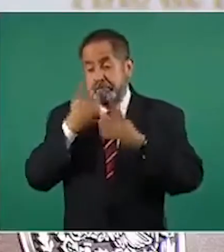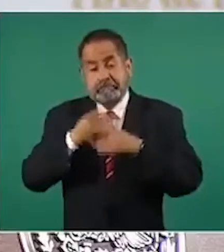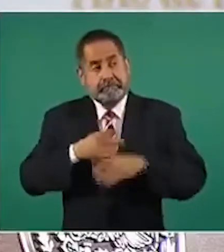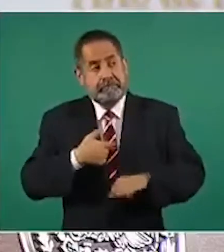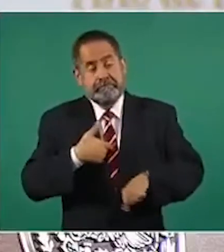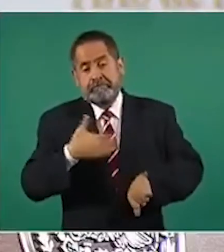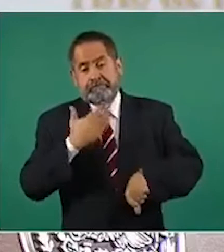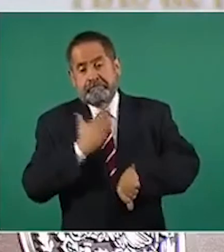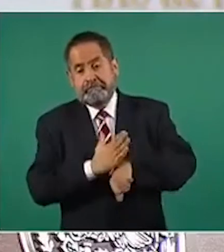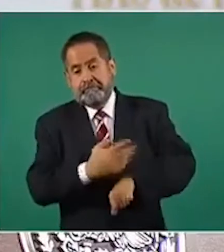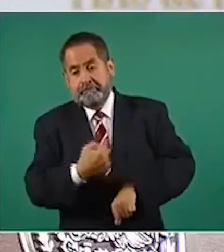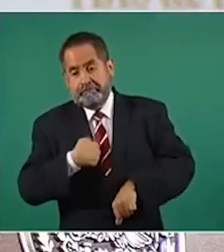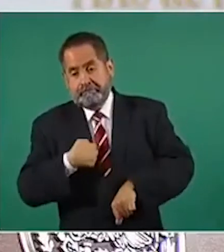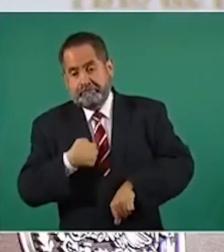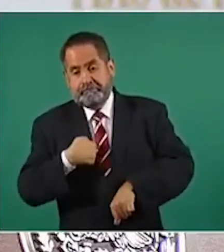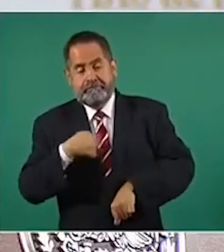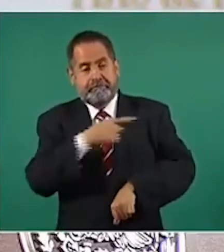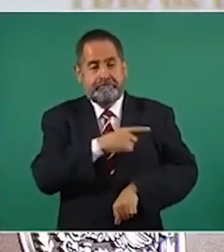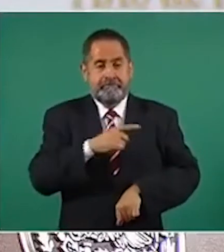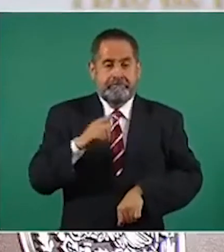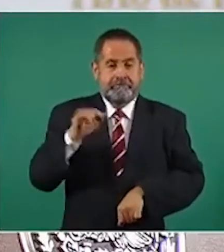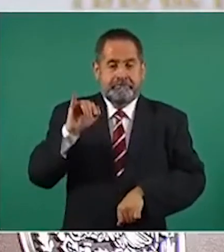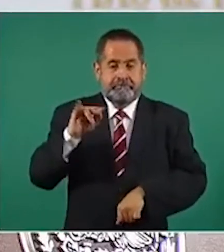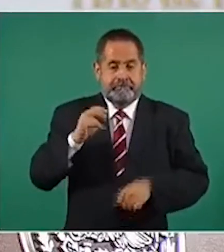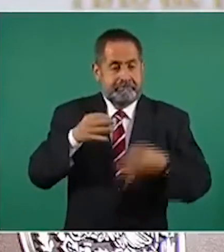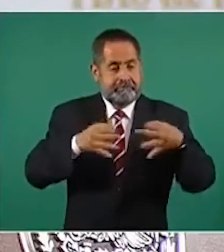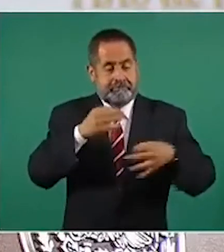sancionar, me van a cepillar los del Tribunal Electoral.